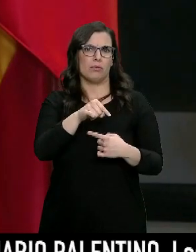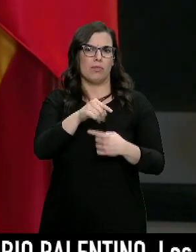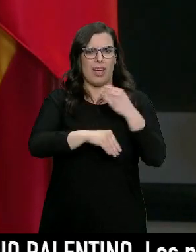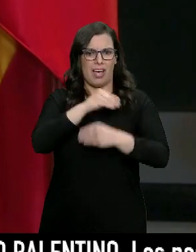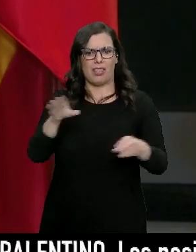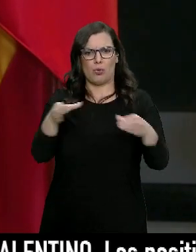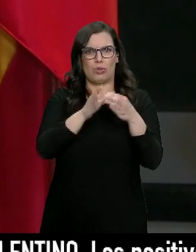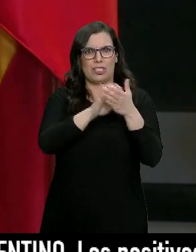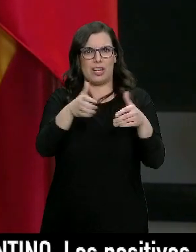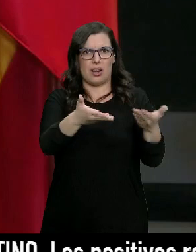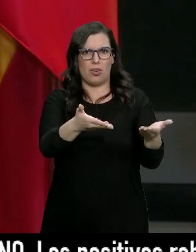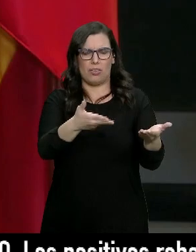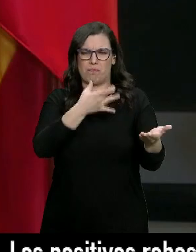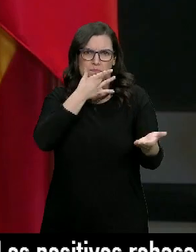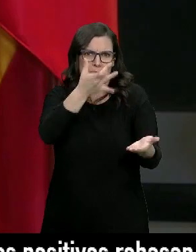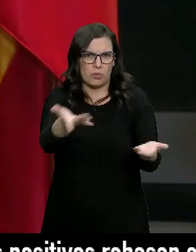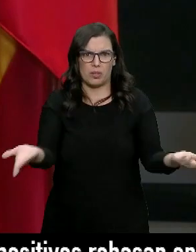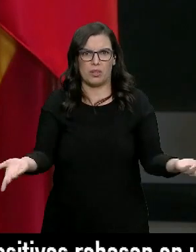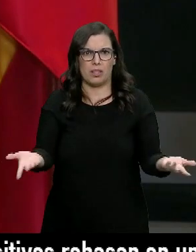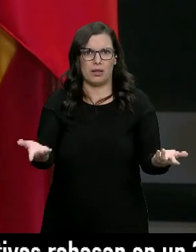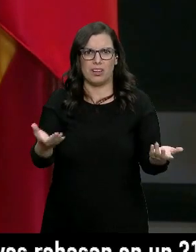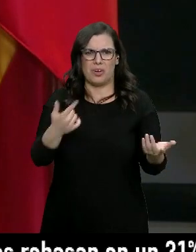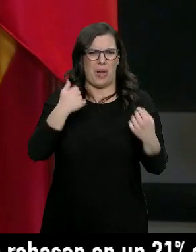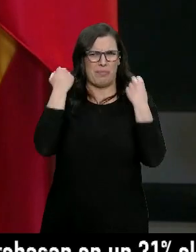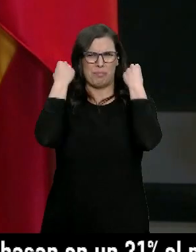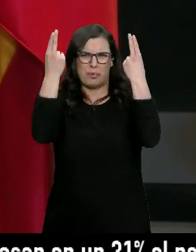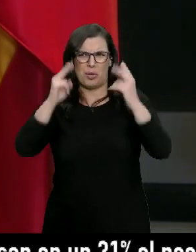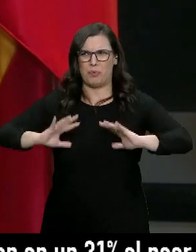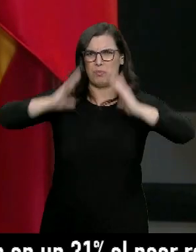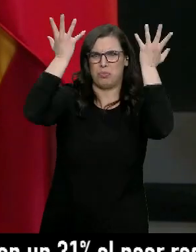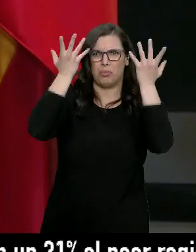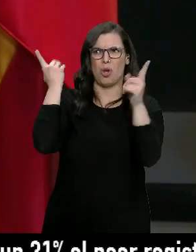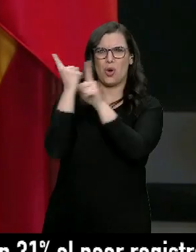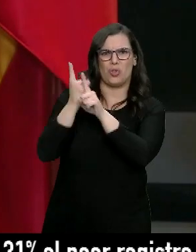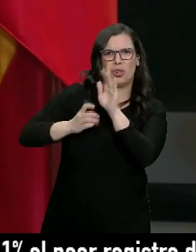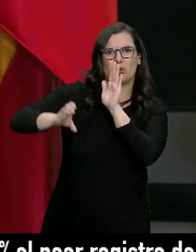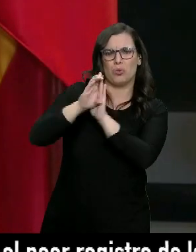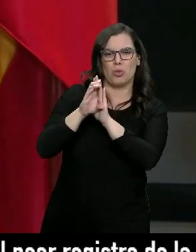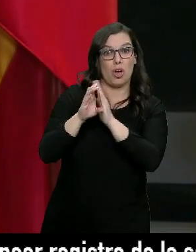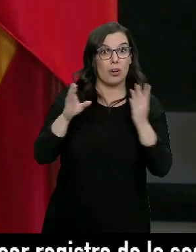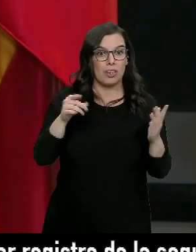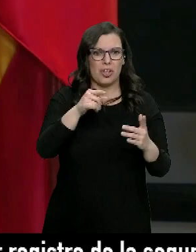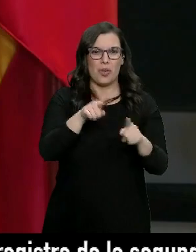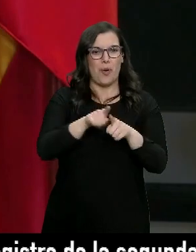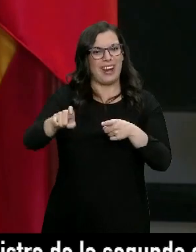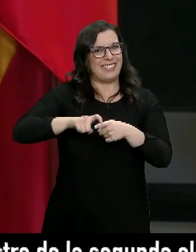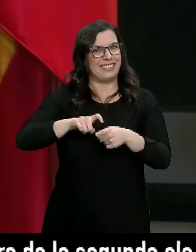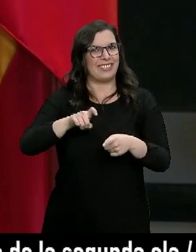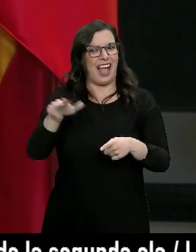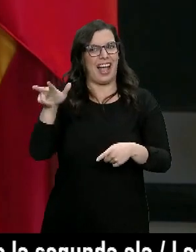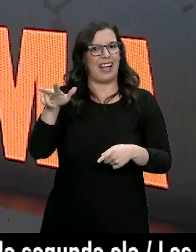la Junta de Castilla y León, bochornosa, una situación de absoluta rebeldía constitucional, que es algo que no es propio del talante